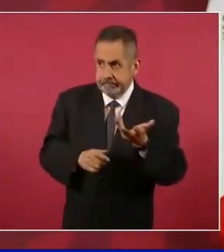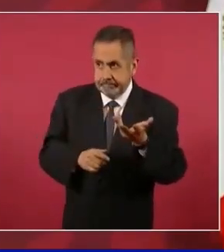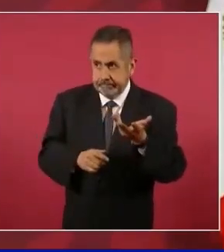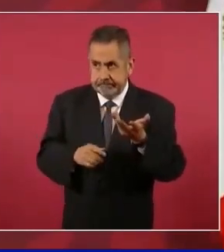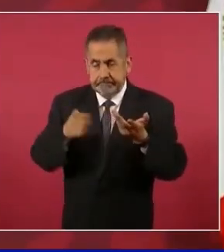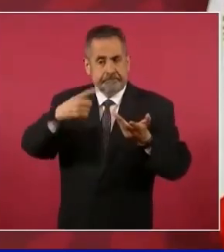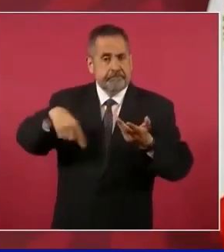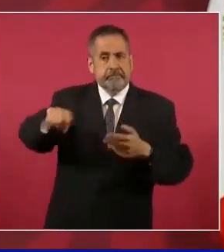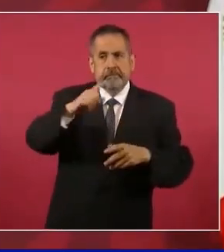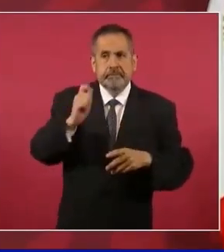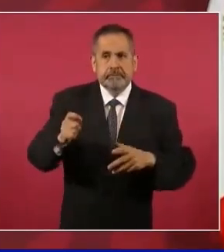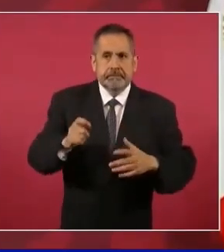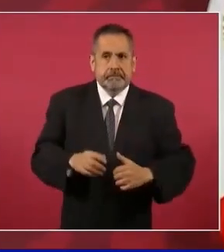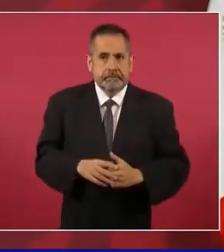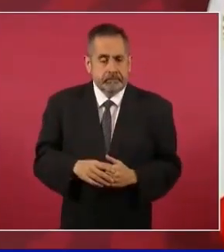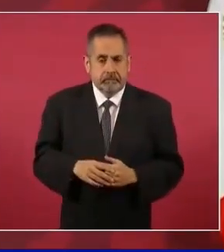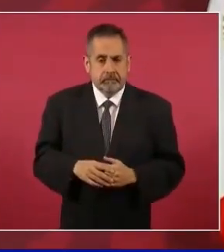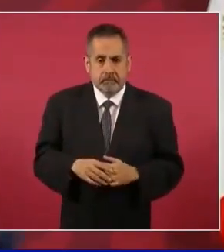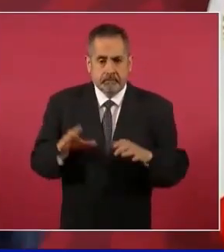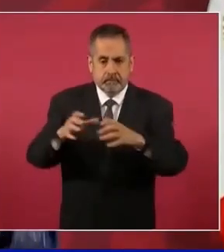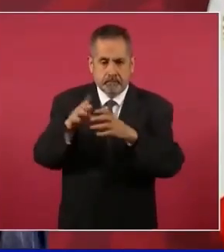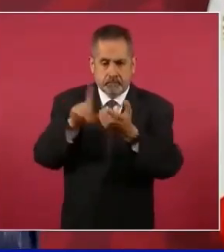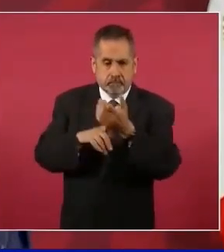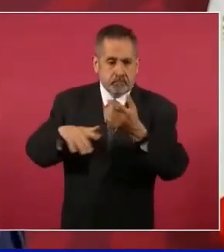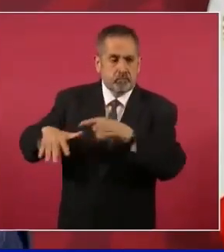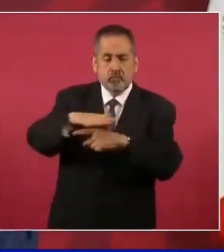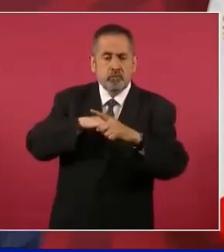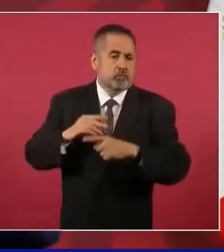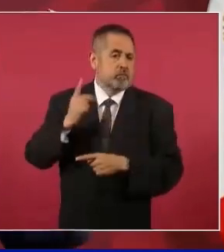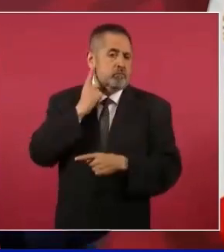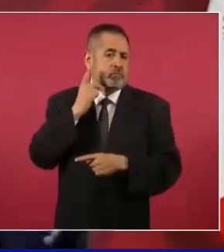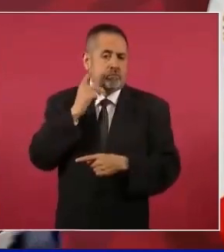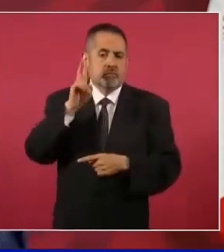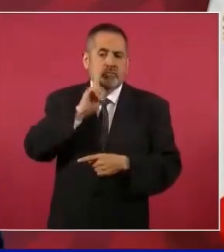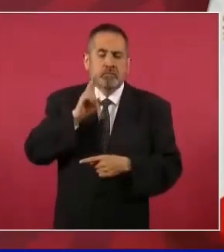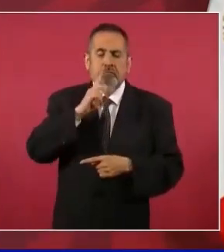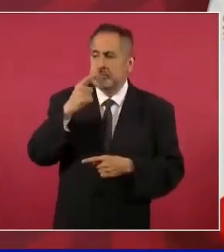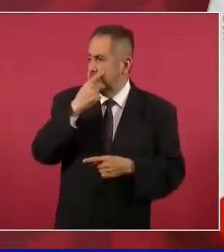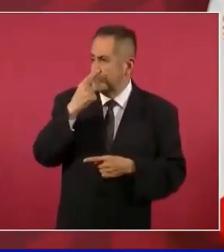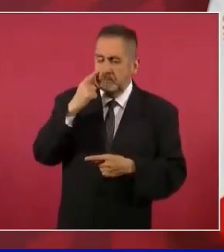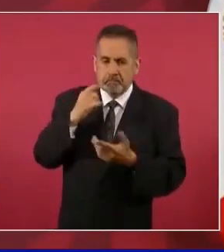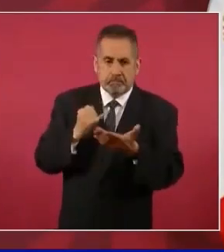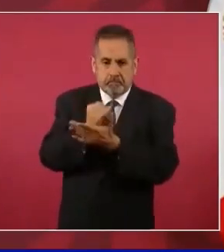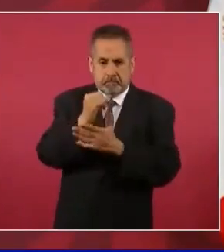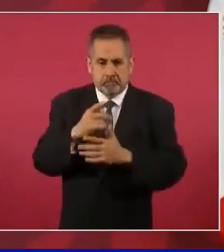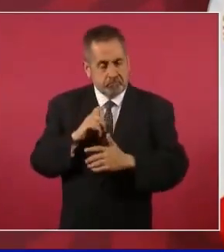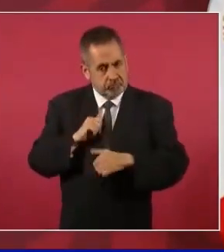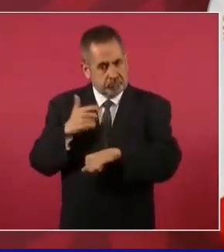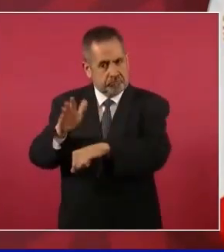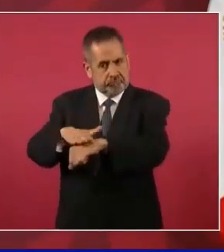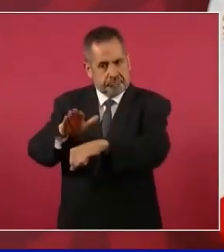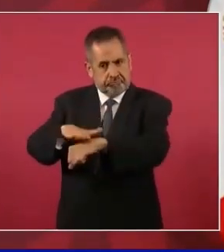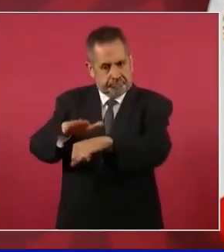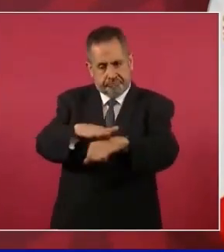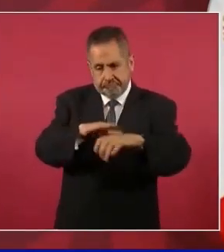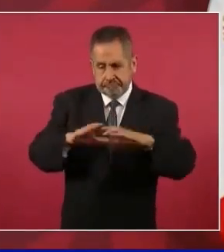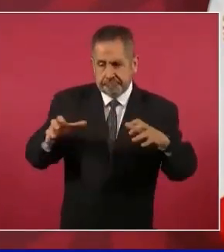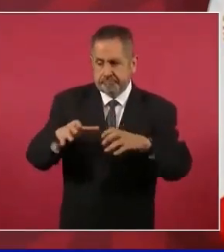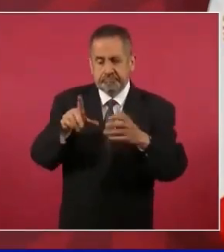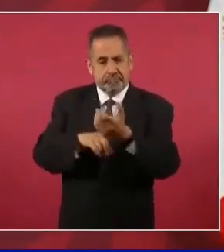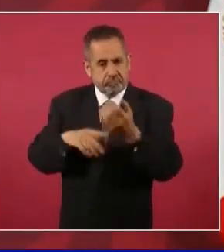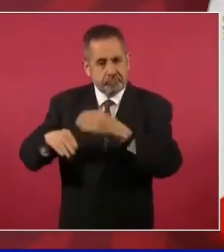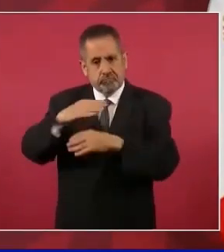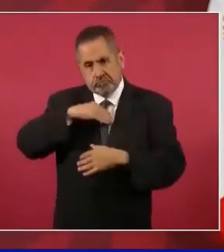los de el pleno, ya todos los legisladores, lo decidan. Y yo los llamo a que